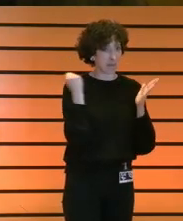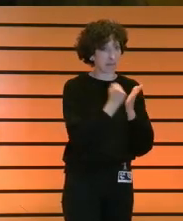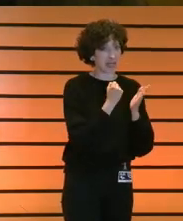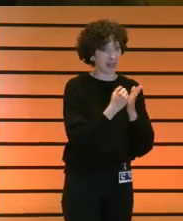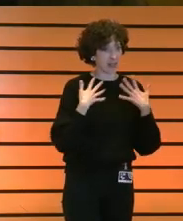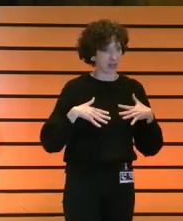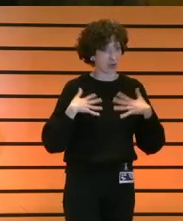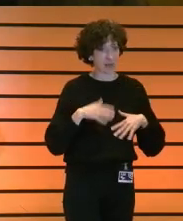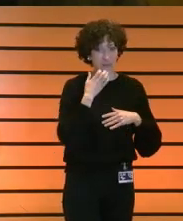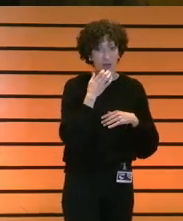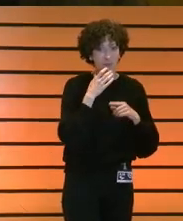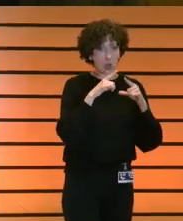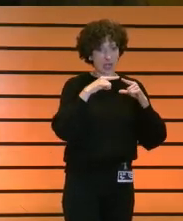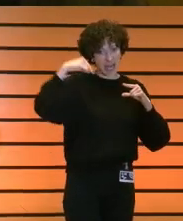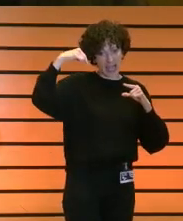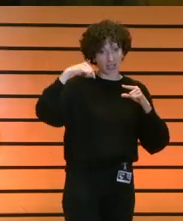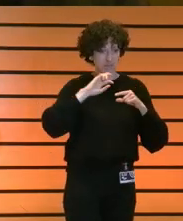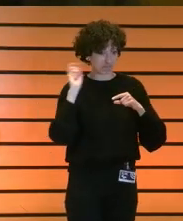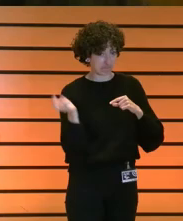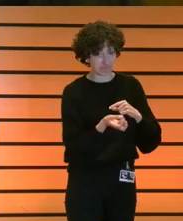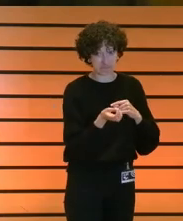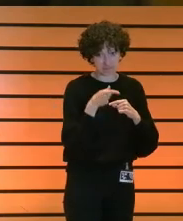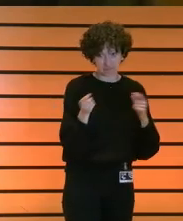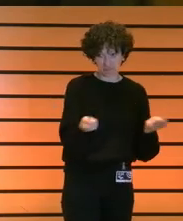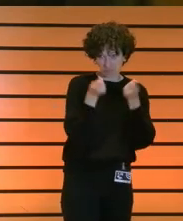del mundo como Nike y todo eso